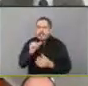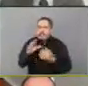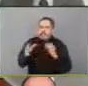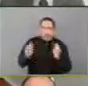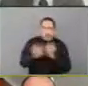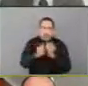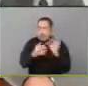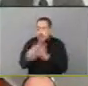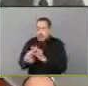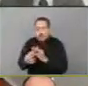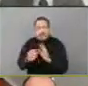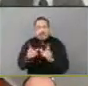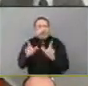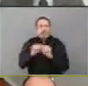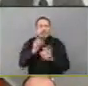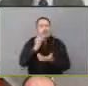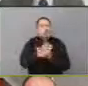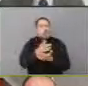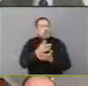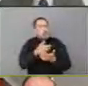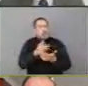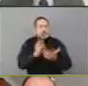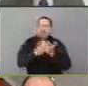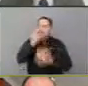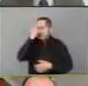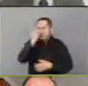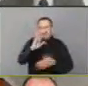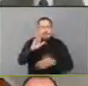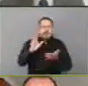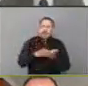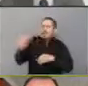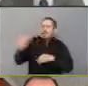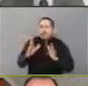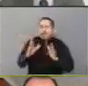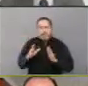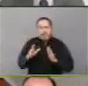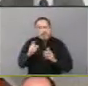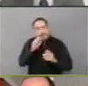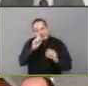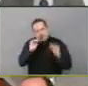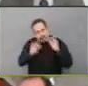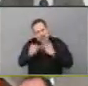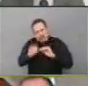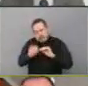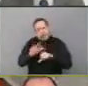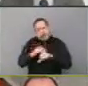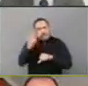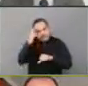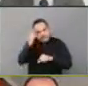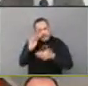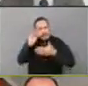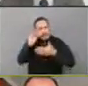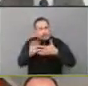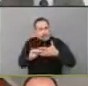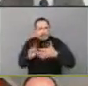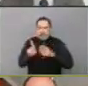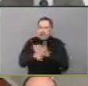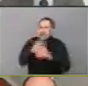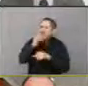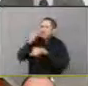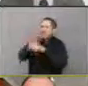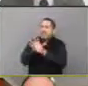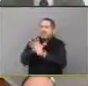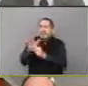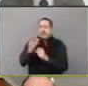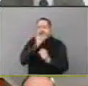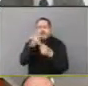tener por acreditada la infracción por parte de esta sala, sino señalar al órgano interno de control que